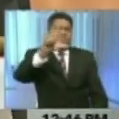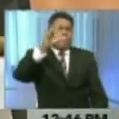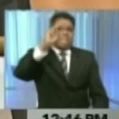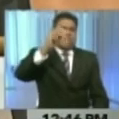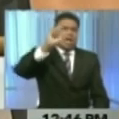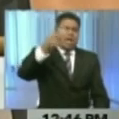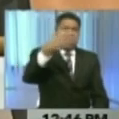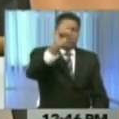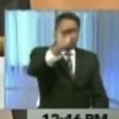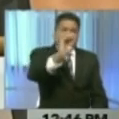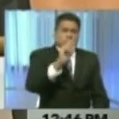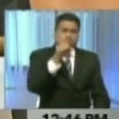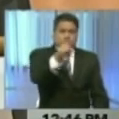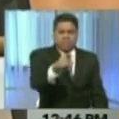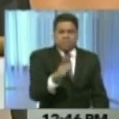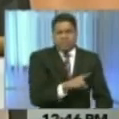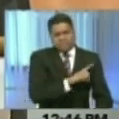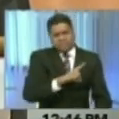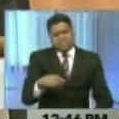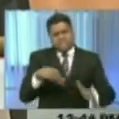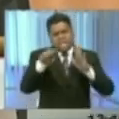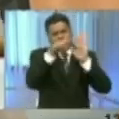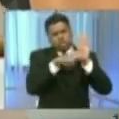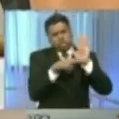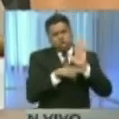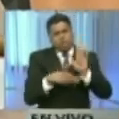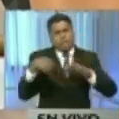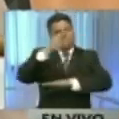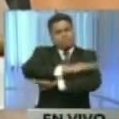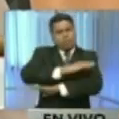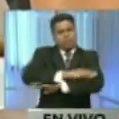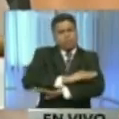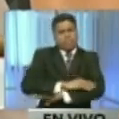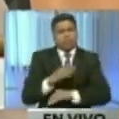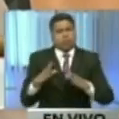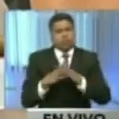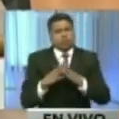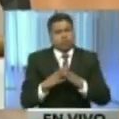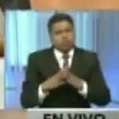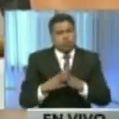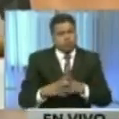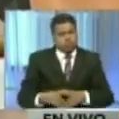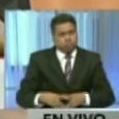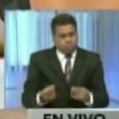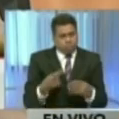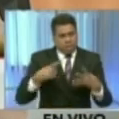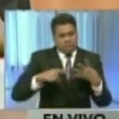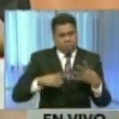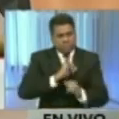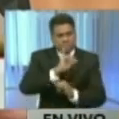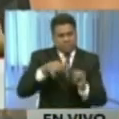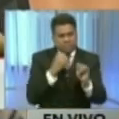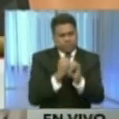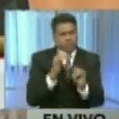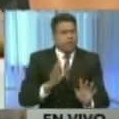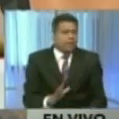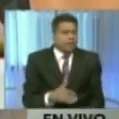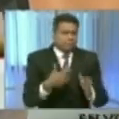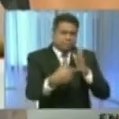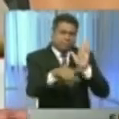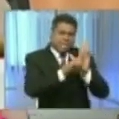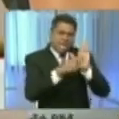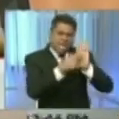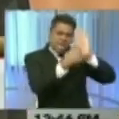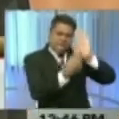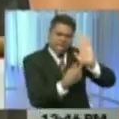debe regirse por las normas que rigen el comportamiento de los funcionarios en los organismos internacionales. Yo voy a leerle,